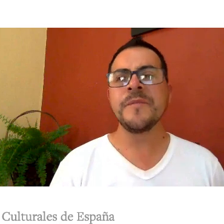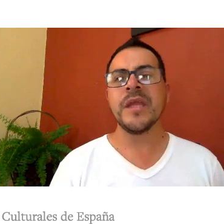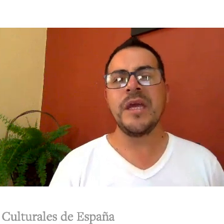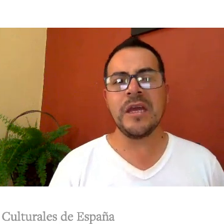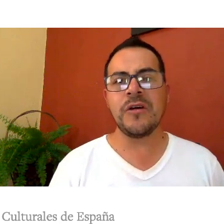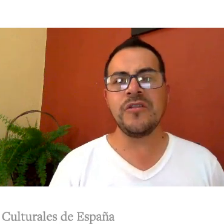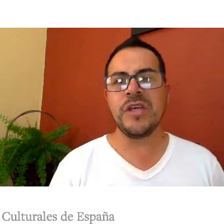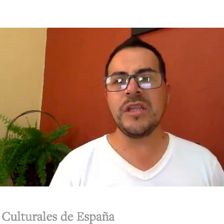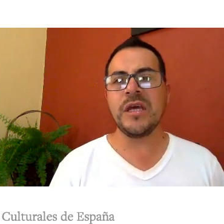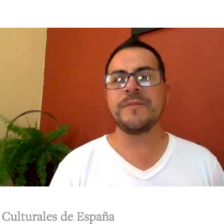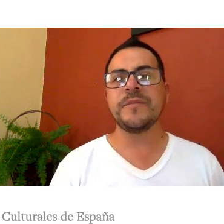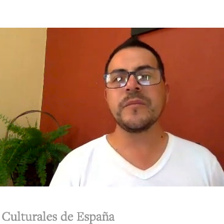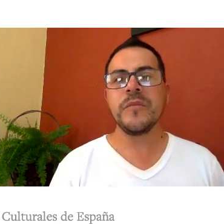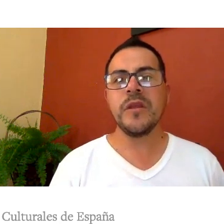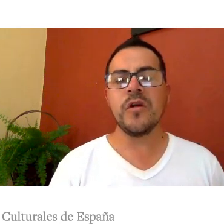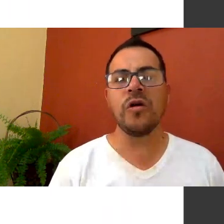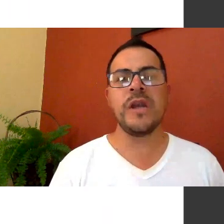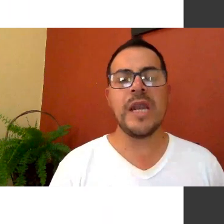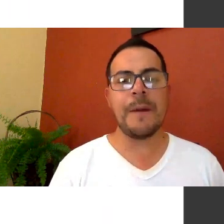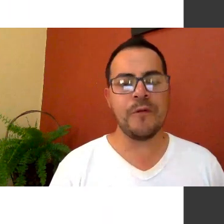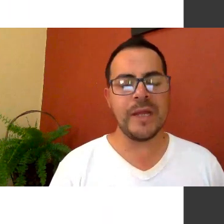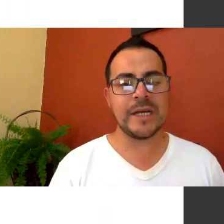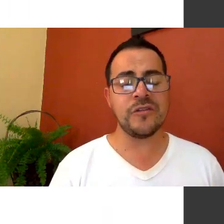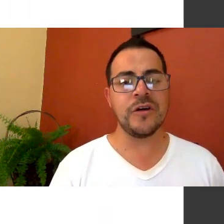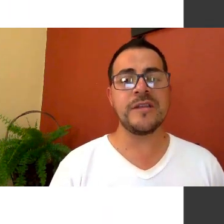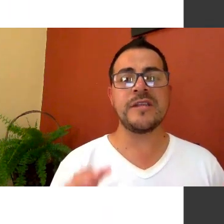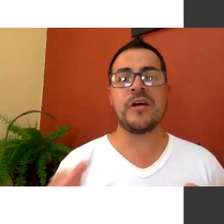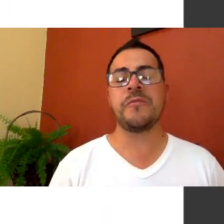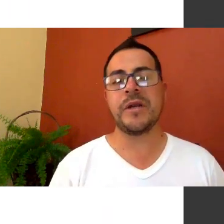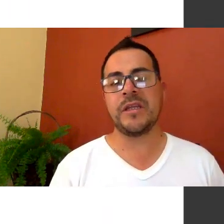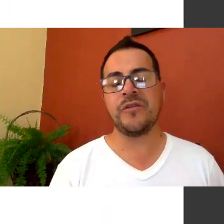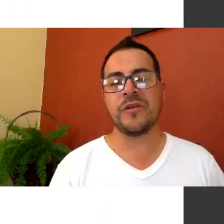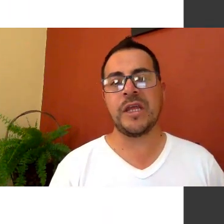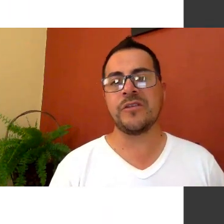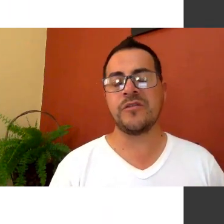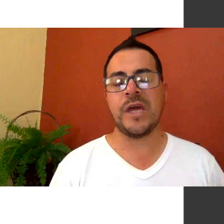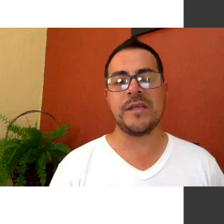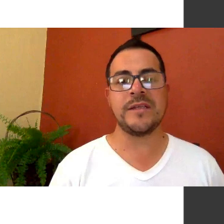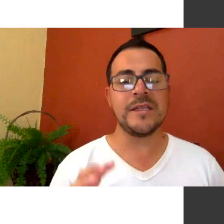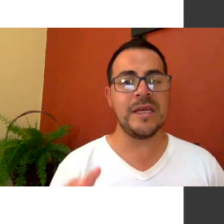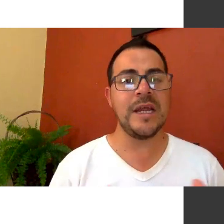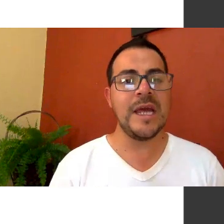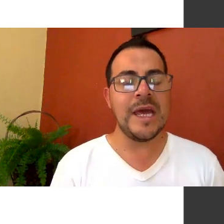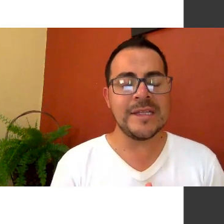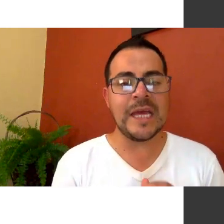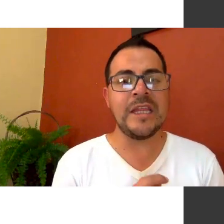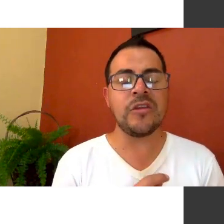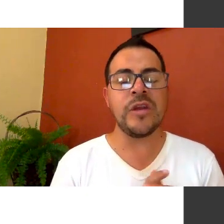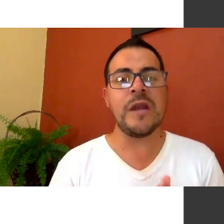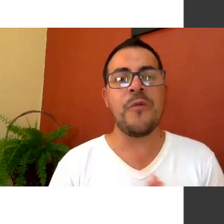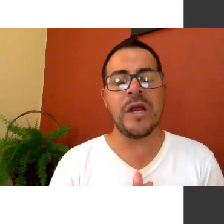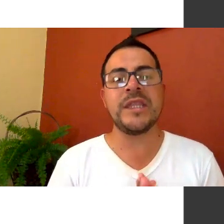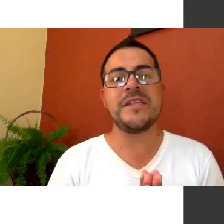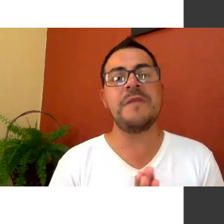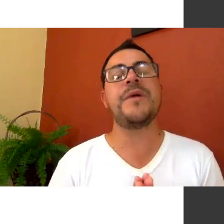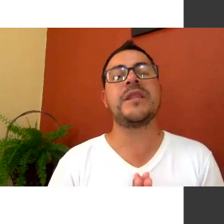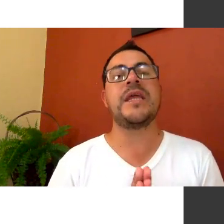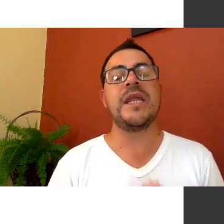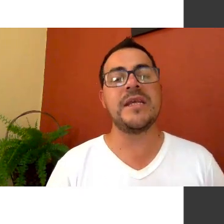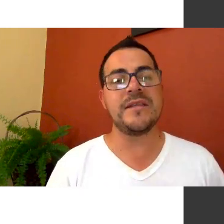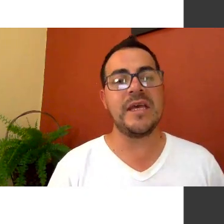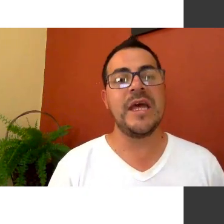9183-7836 y coincide con la publicación que se está compartiendo en redes sociales. Es decir, esta editorial Vuelta